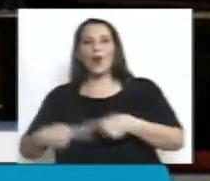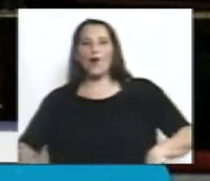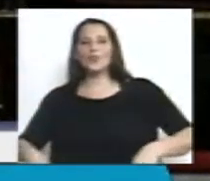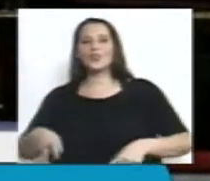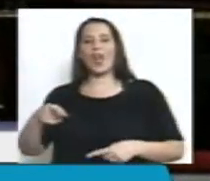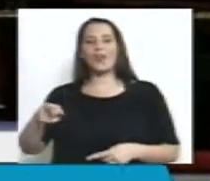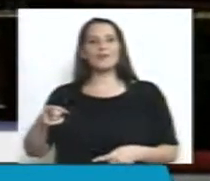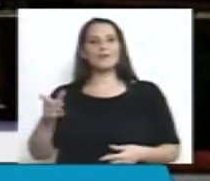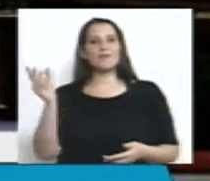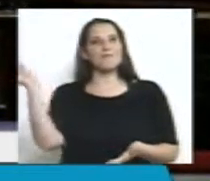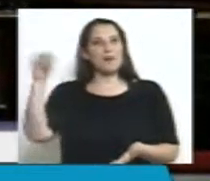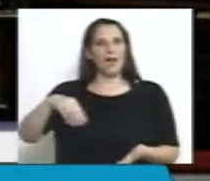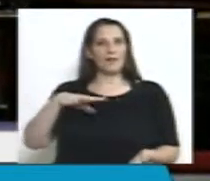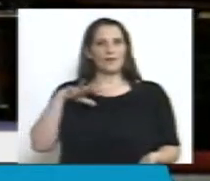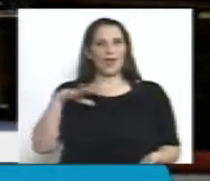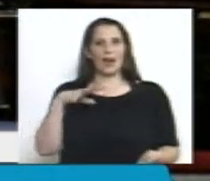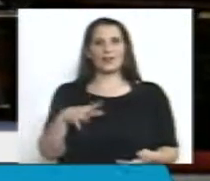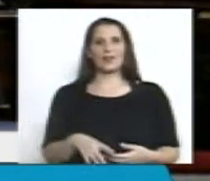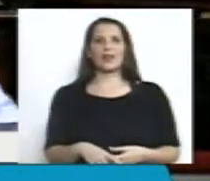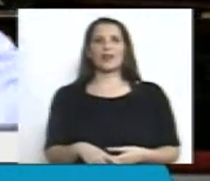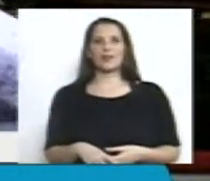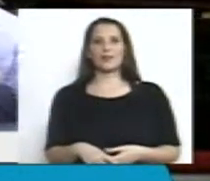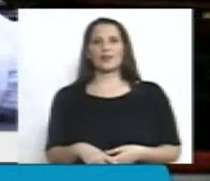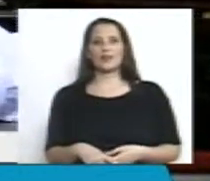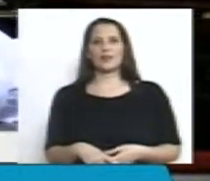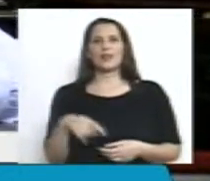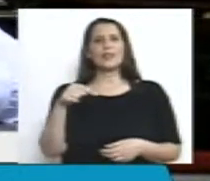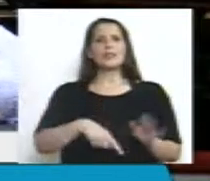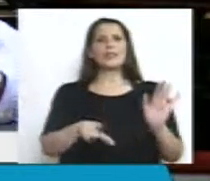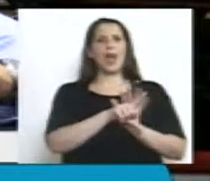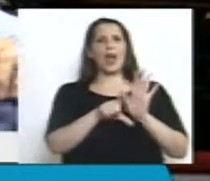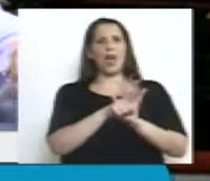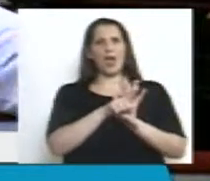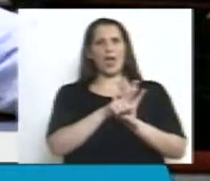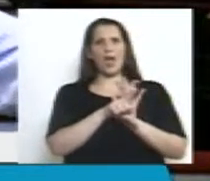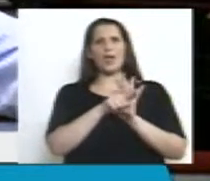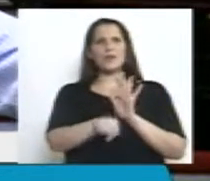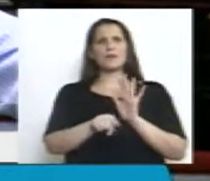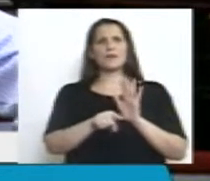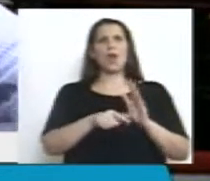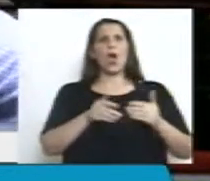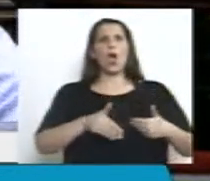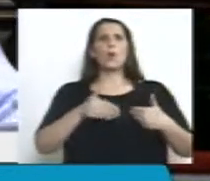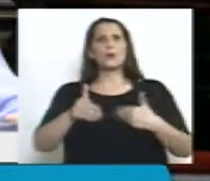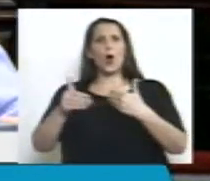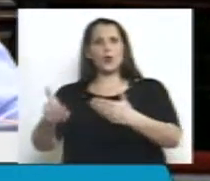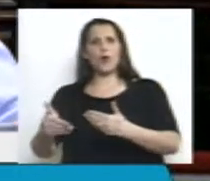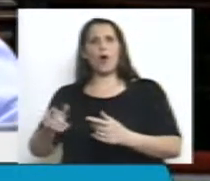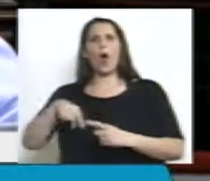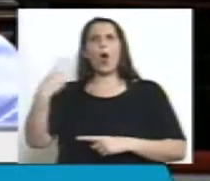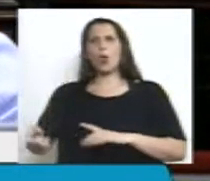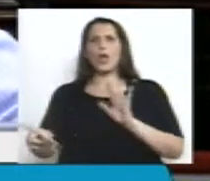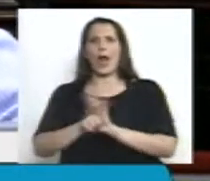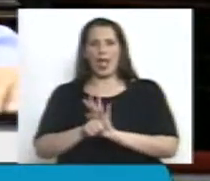lo que falta ahora. Esta ley prorroga otras leyes